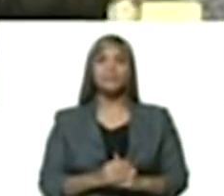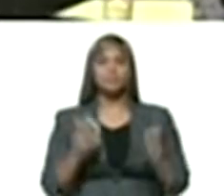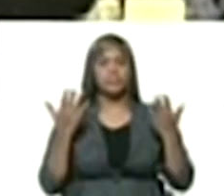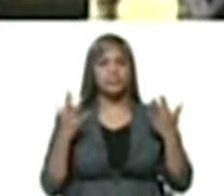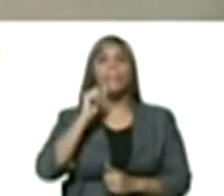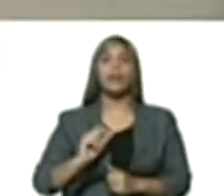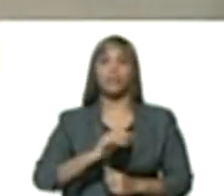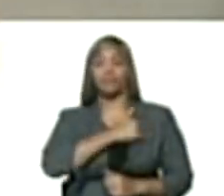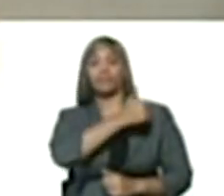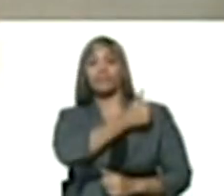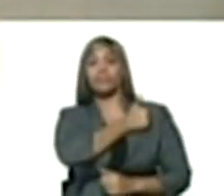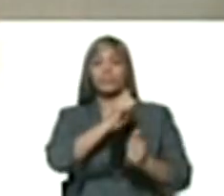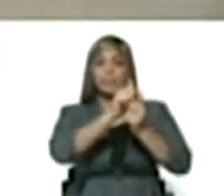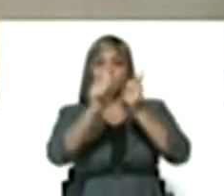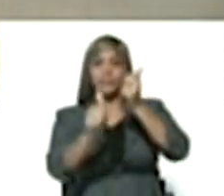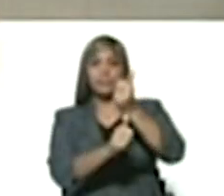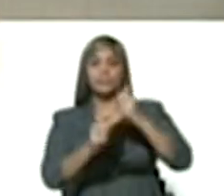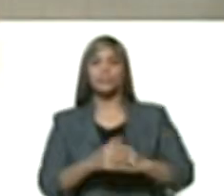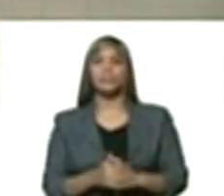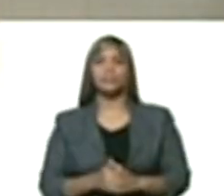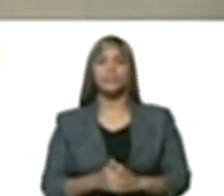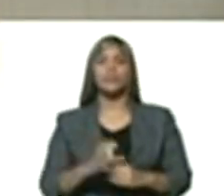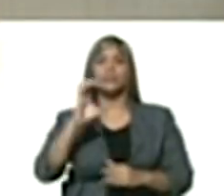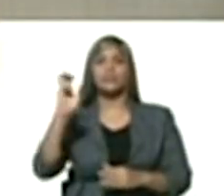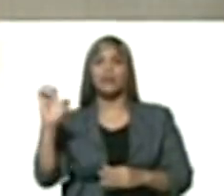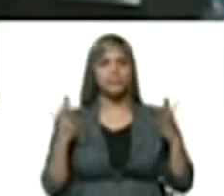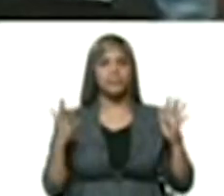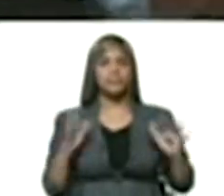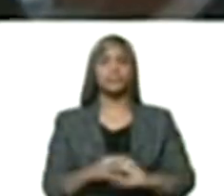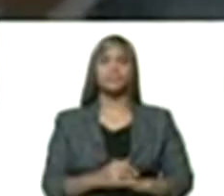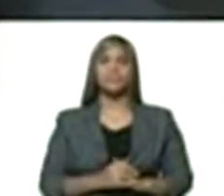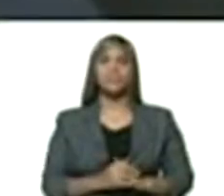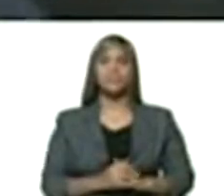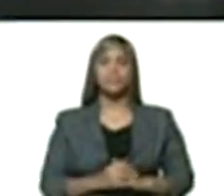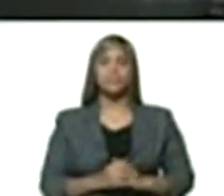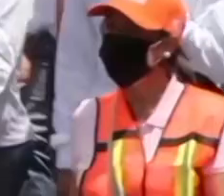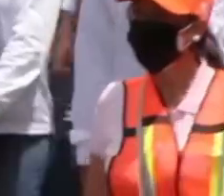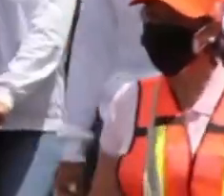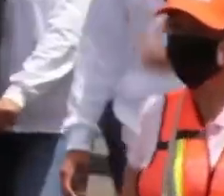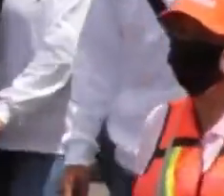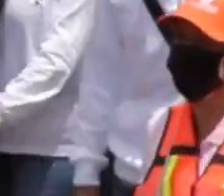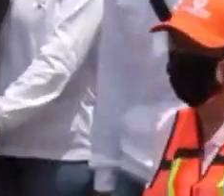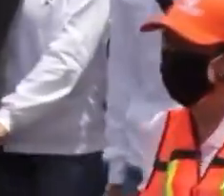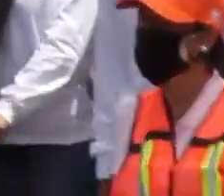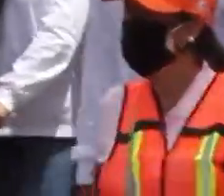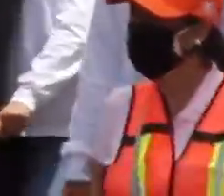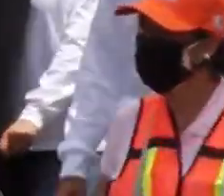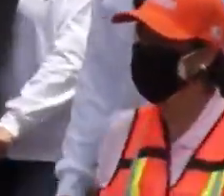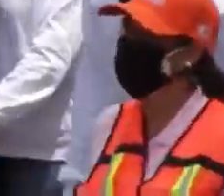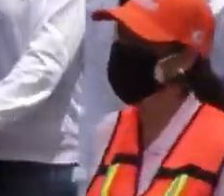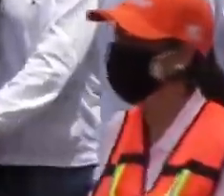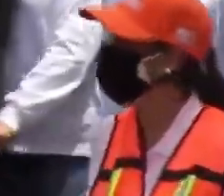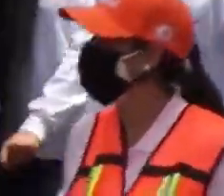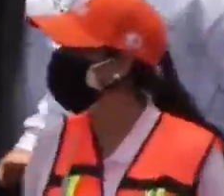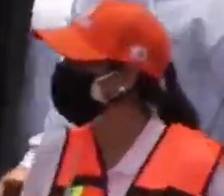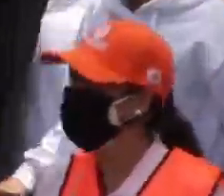últimos meses con vistas a las elecciones de gobernadores y alcaldes previstas este año tras el fracaso de negociaciones entre el gobierno de nicolás maduro y